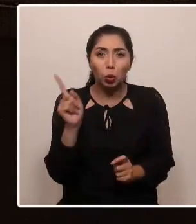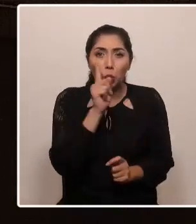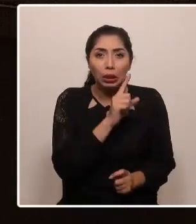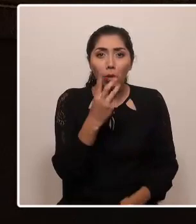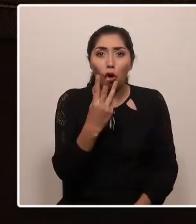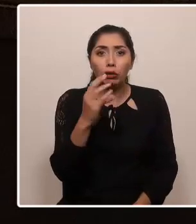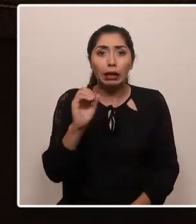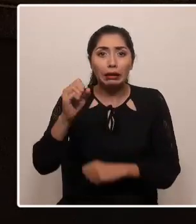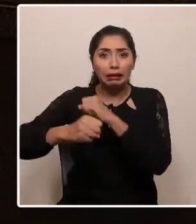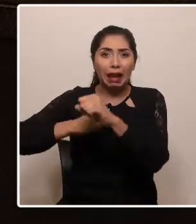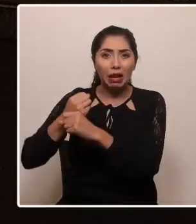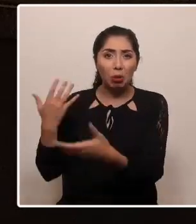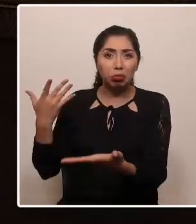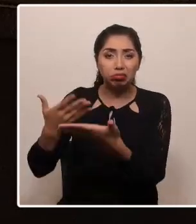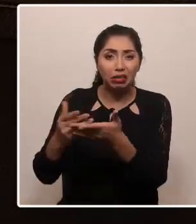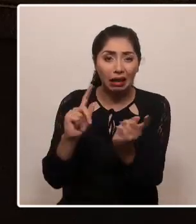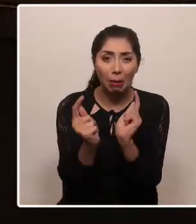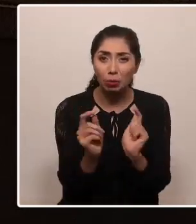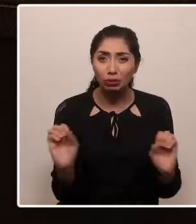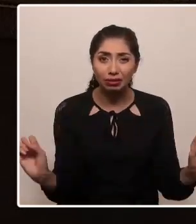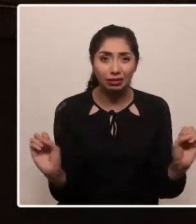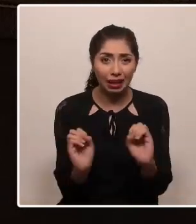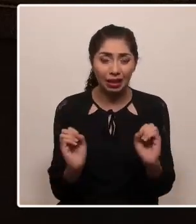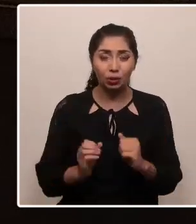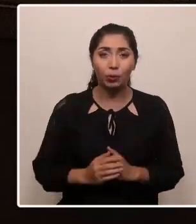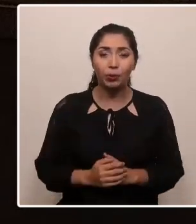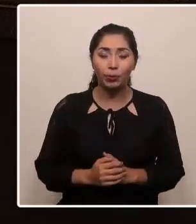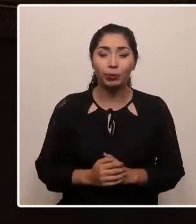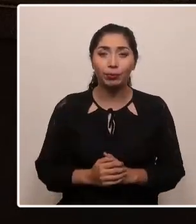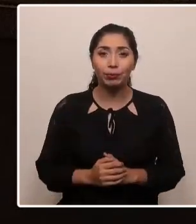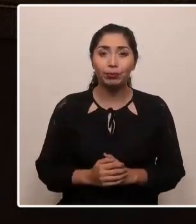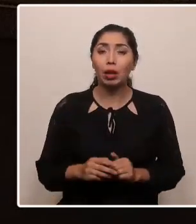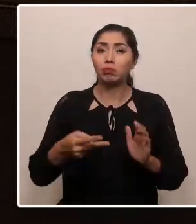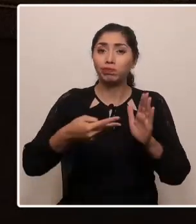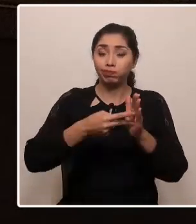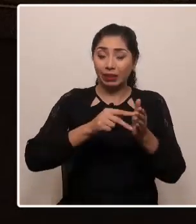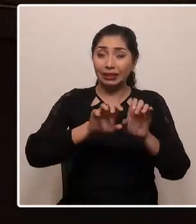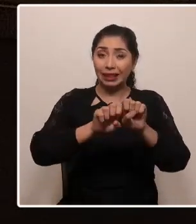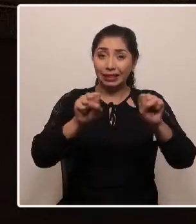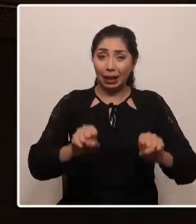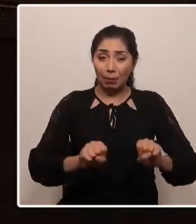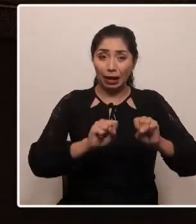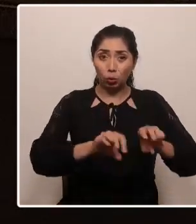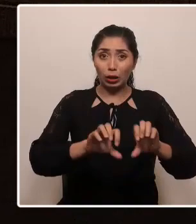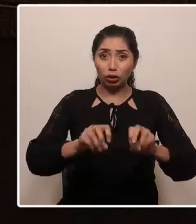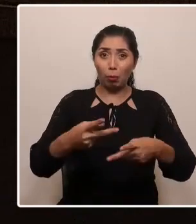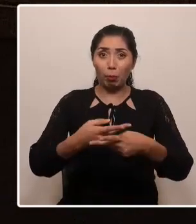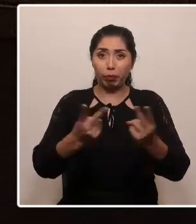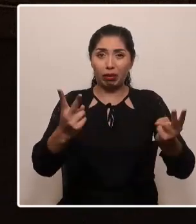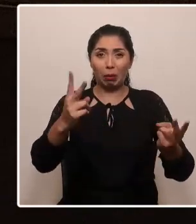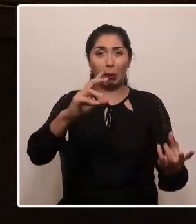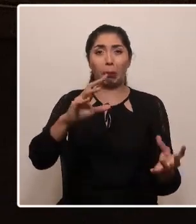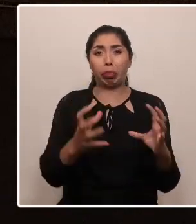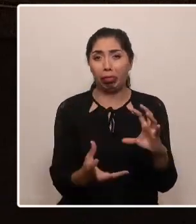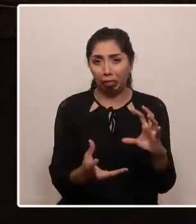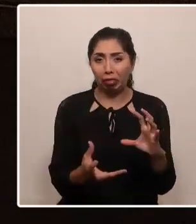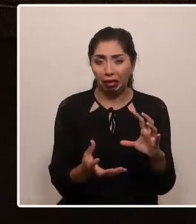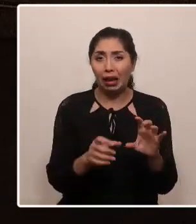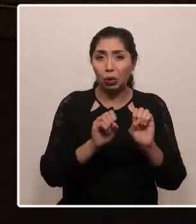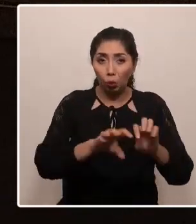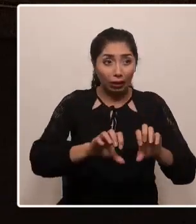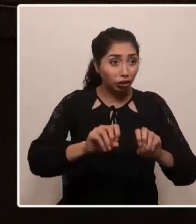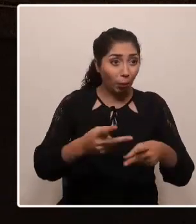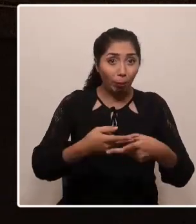años. Al centro de esta profunda crisis de la destrucción del sistema de educación pública. La educación pública fue destruida,